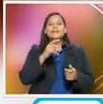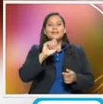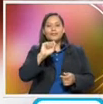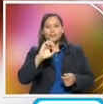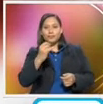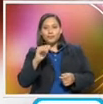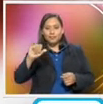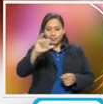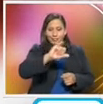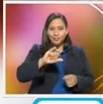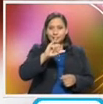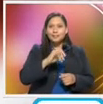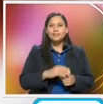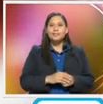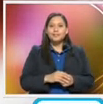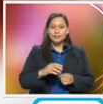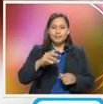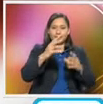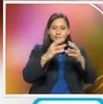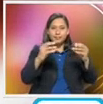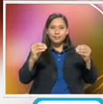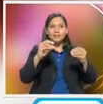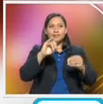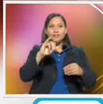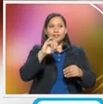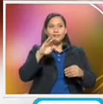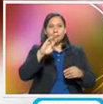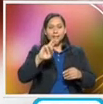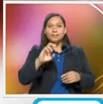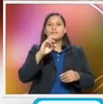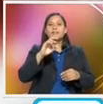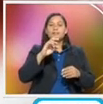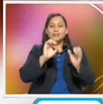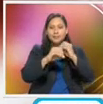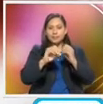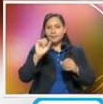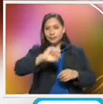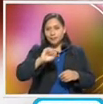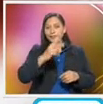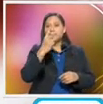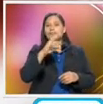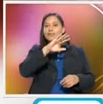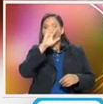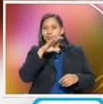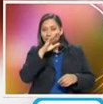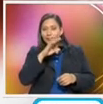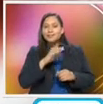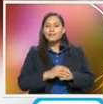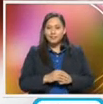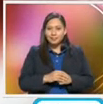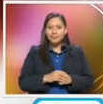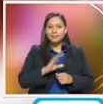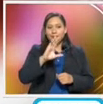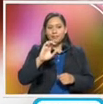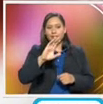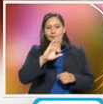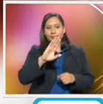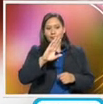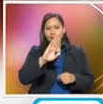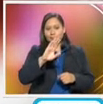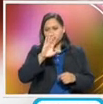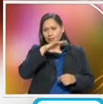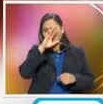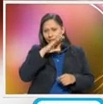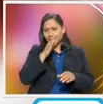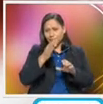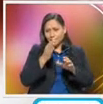3 o 4 rodajas de jengibre fresco, sí, pimienta y sal al gusto. 2 cebollitas o cebolletas. Sí, cebollitas.